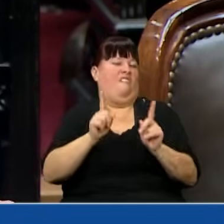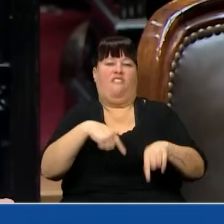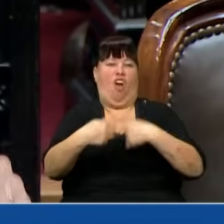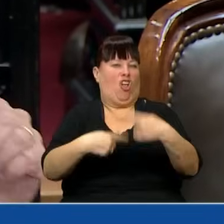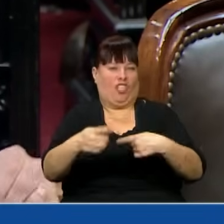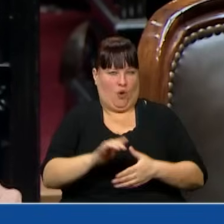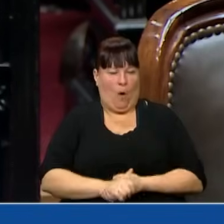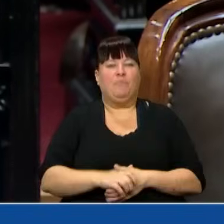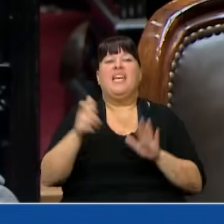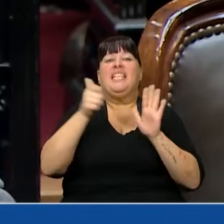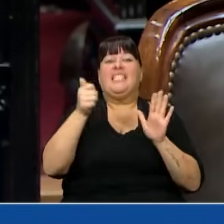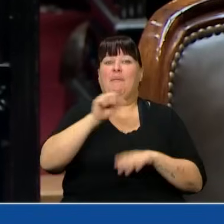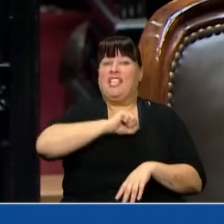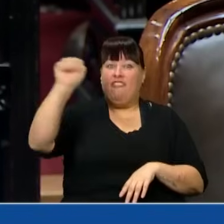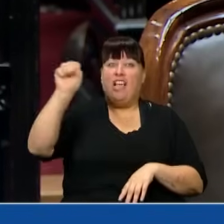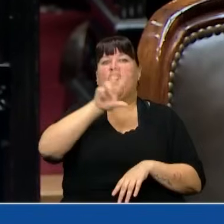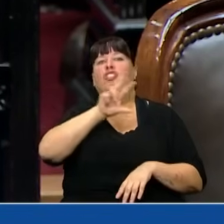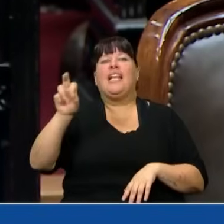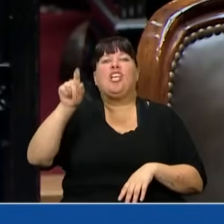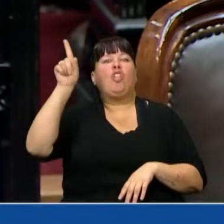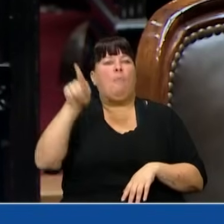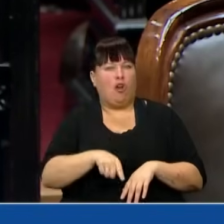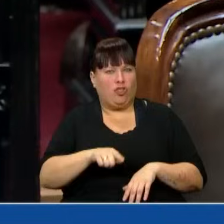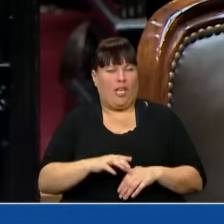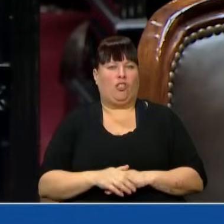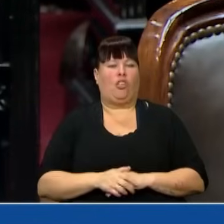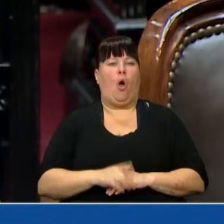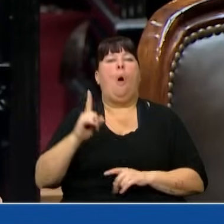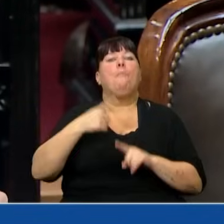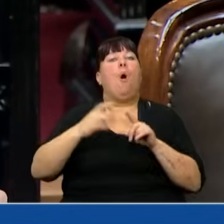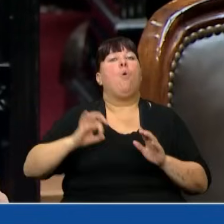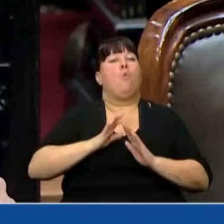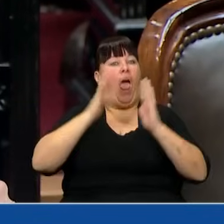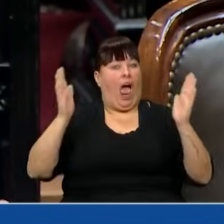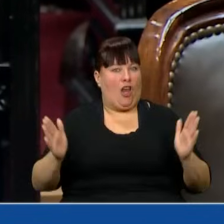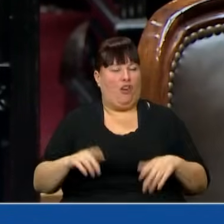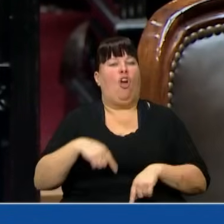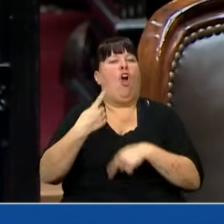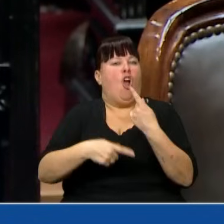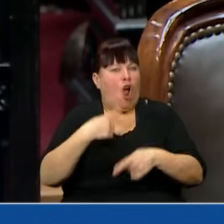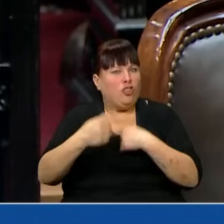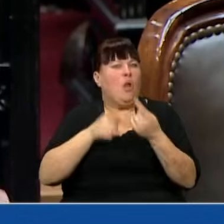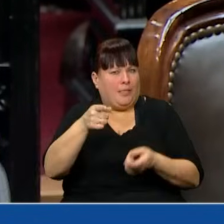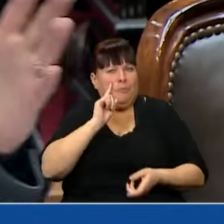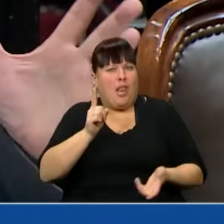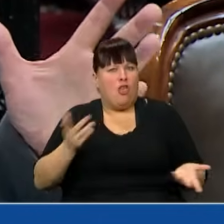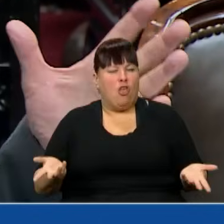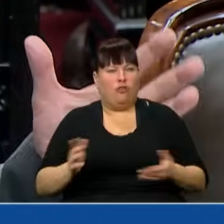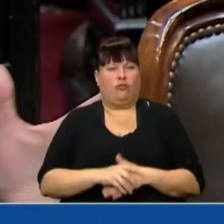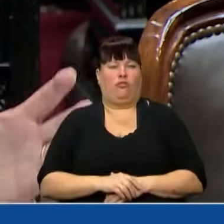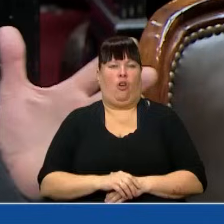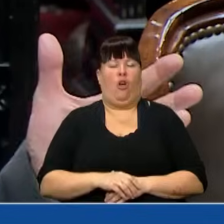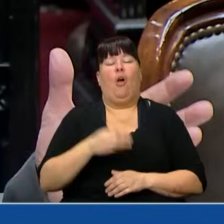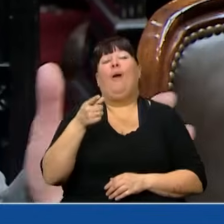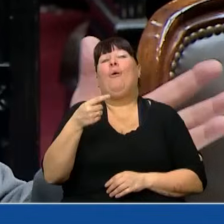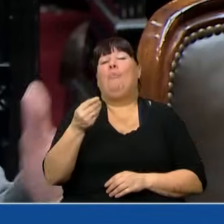marcha. 6 meses de inflación al 300% anual. Y siguen jugando con fuego, quizás